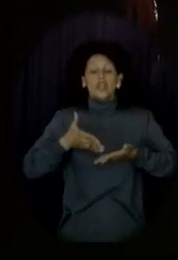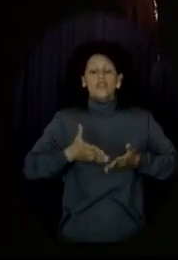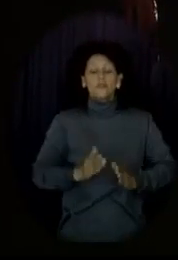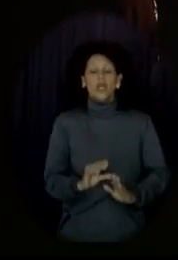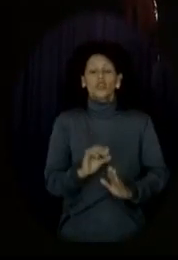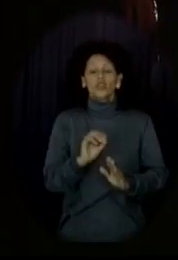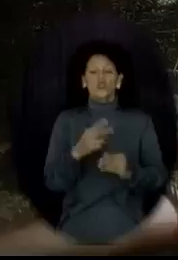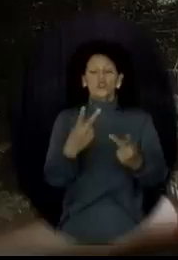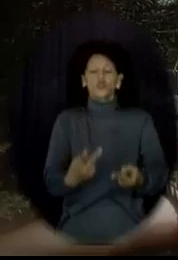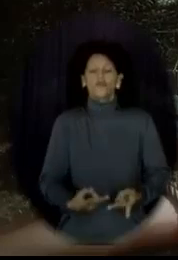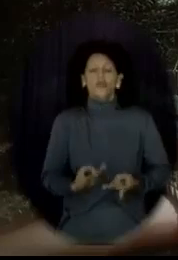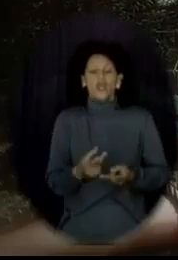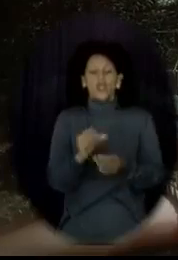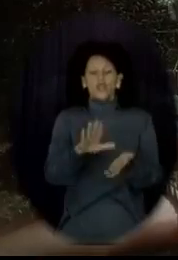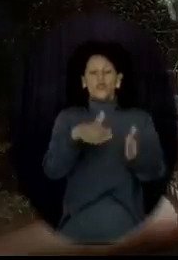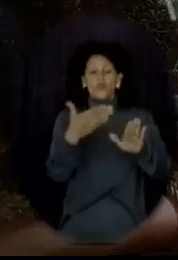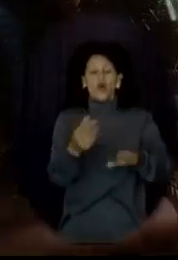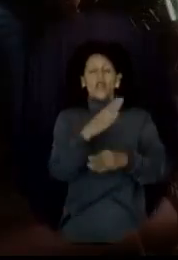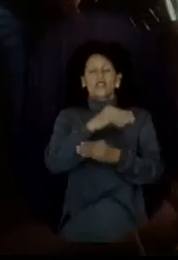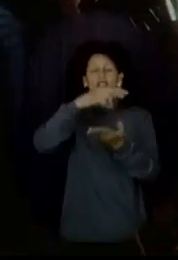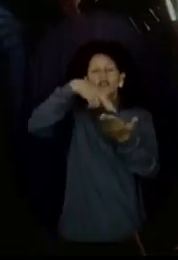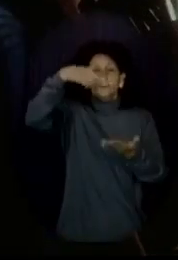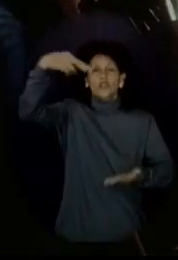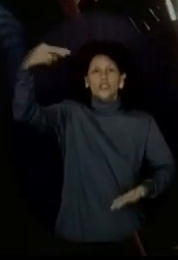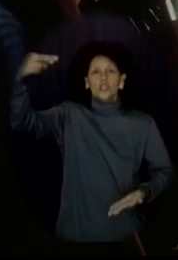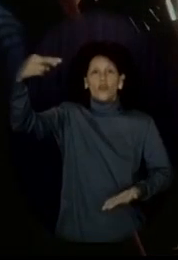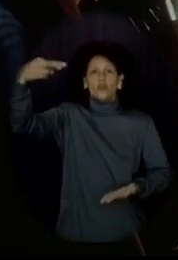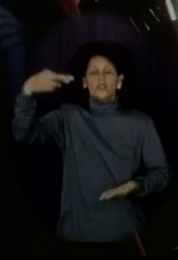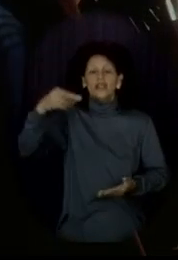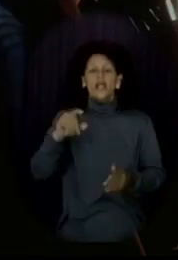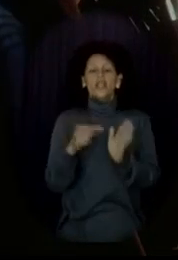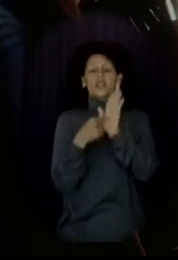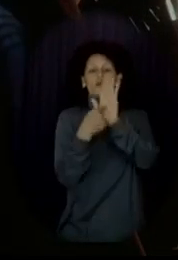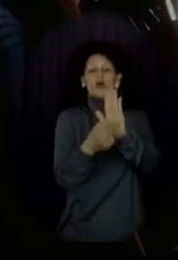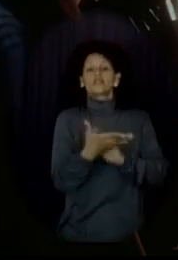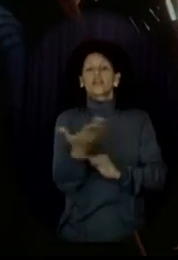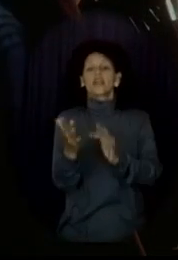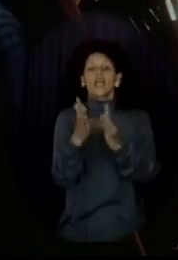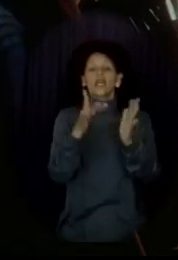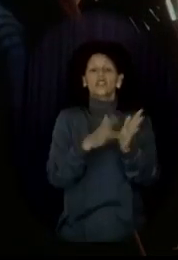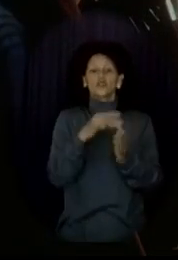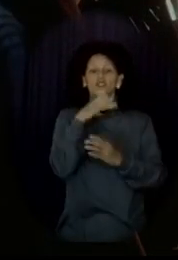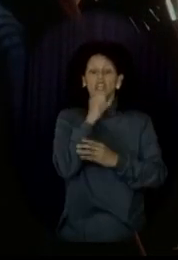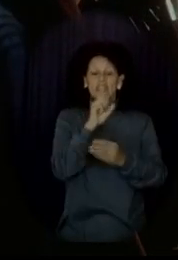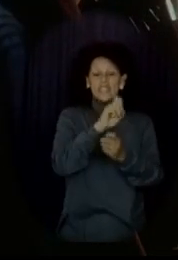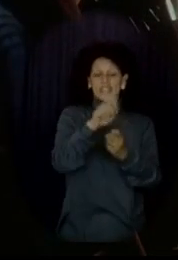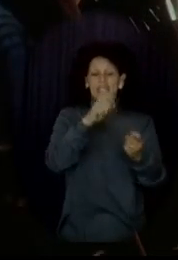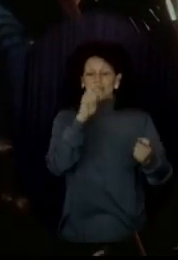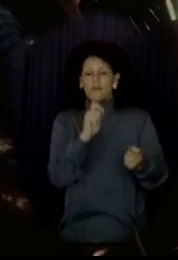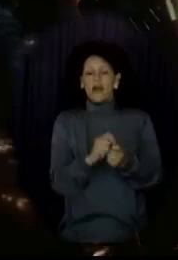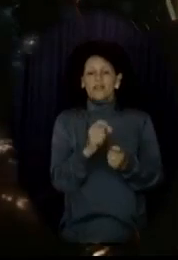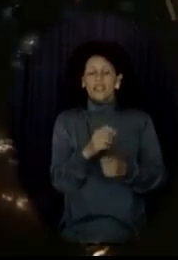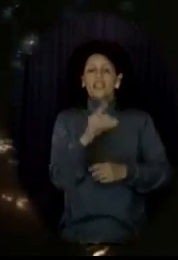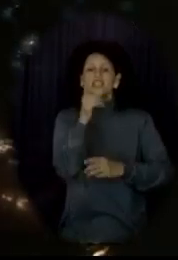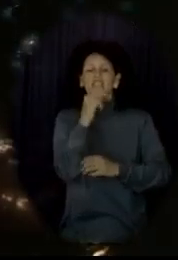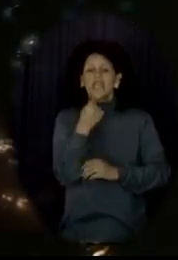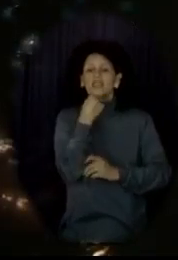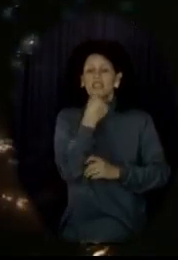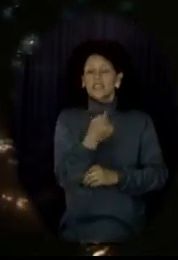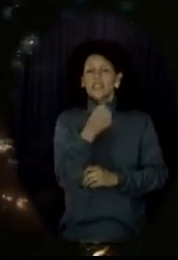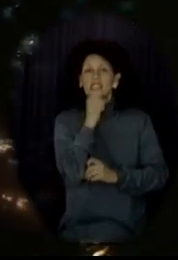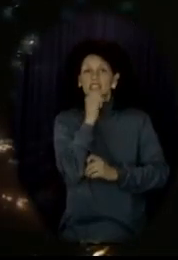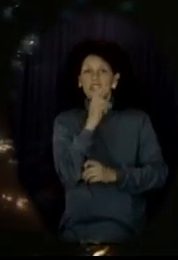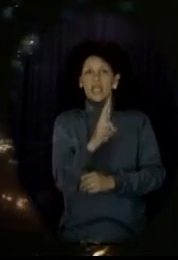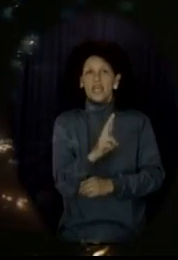Su nacimiento, su vida, su muerte y su resurrección demuestran que Jesús es exactamente quien